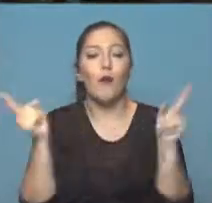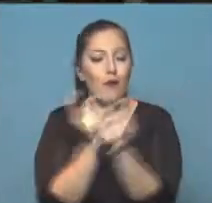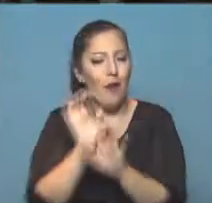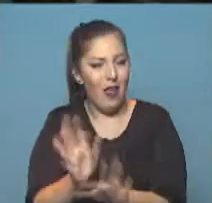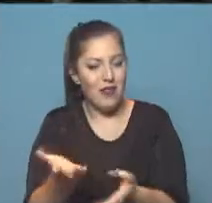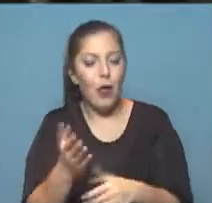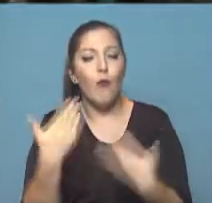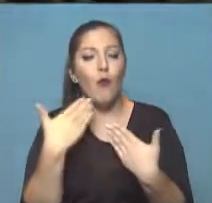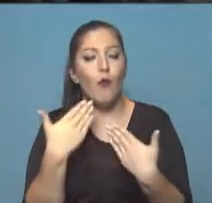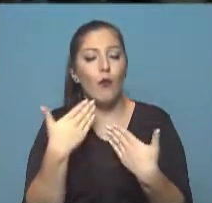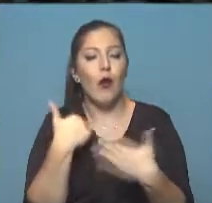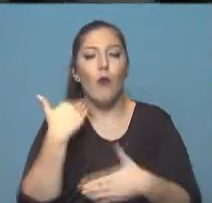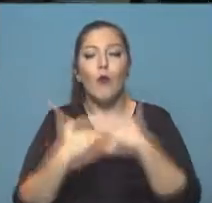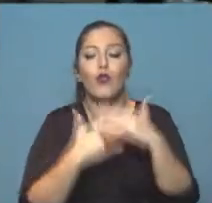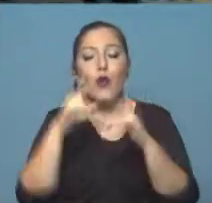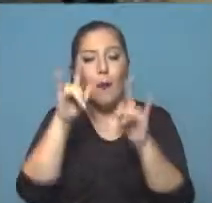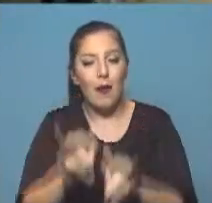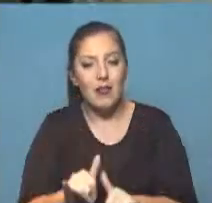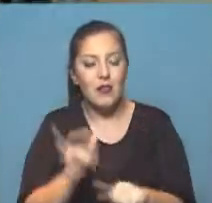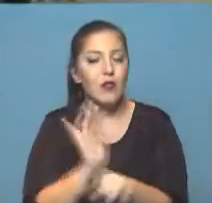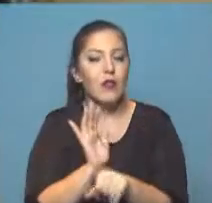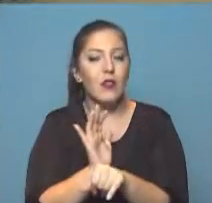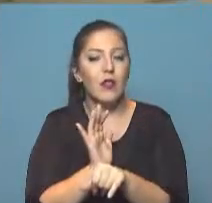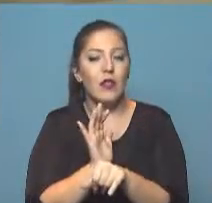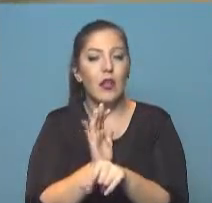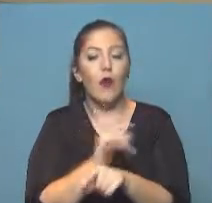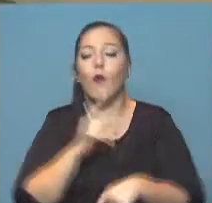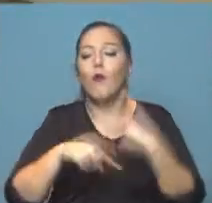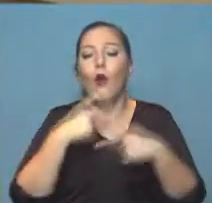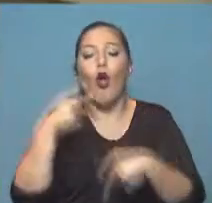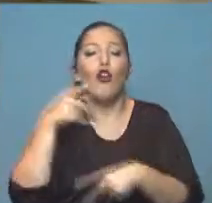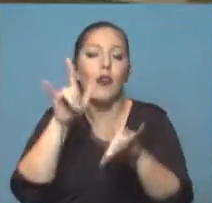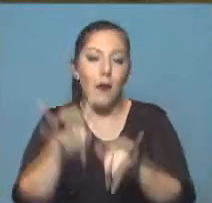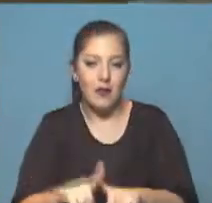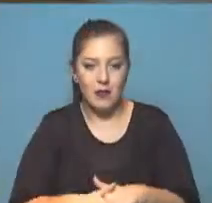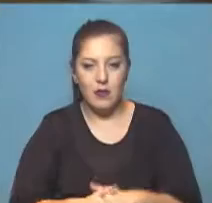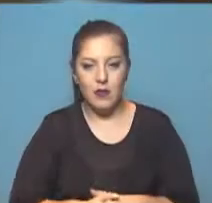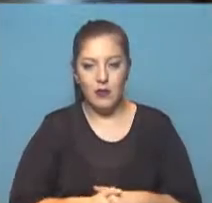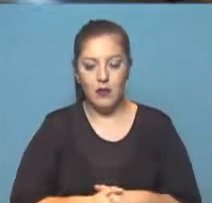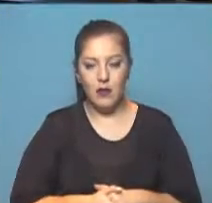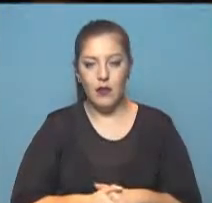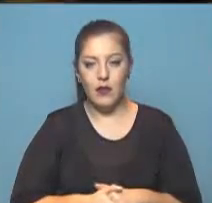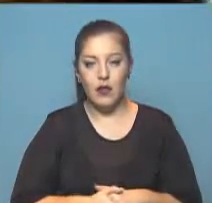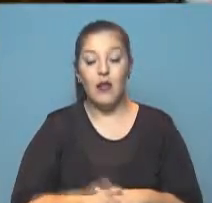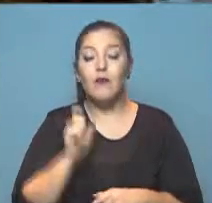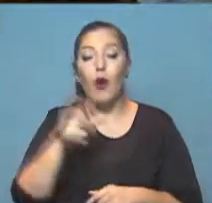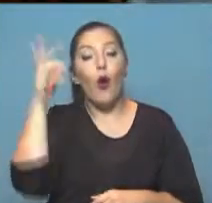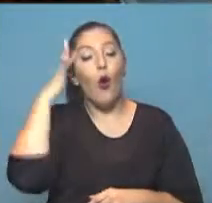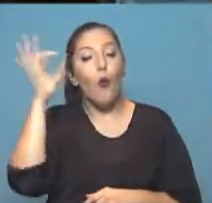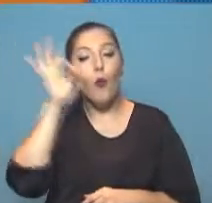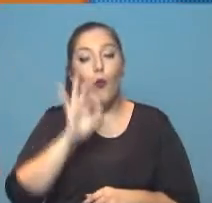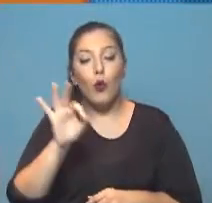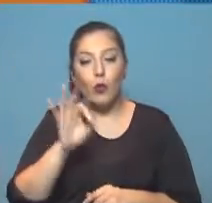entrar más que en un proceso de pacificación, en un abismo contra la paz. En esa ventana de oportunidad, Juan